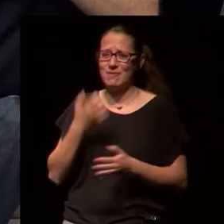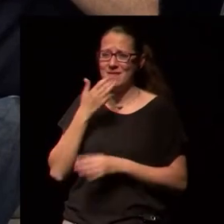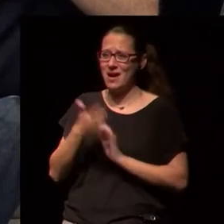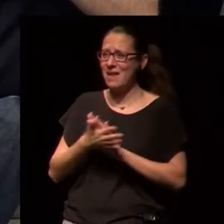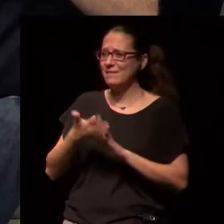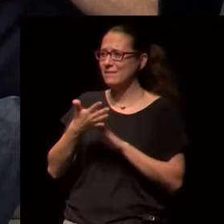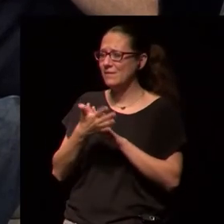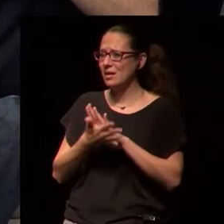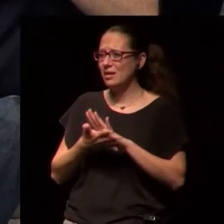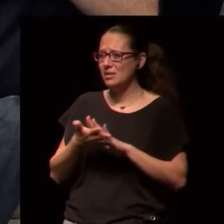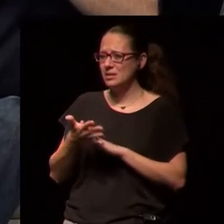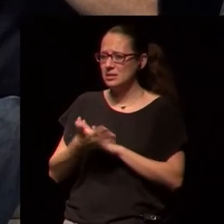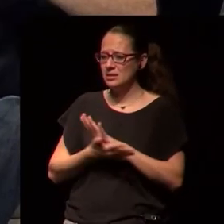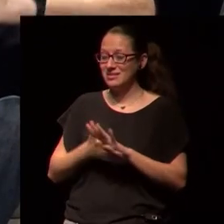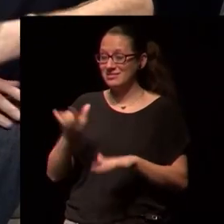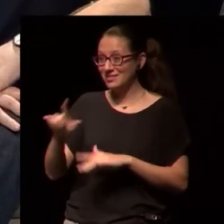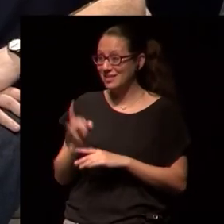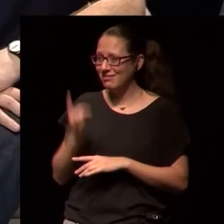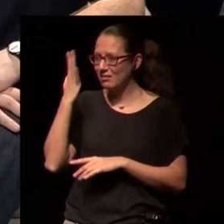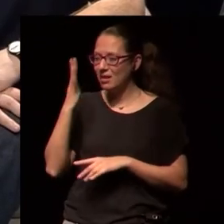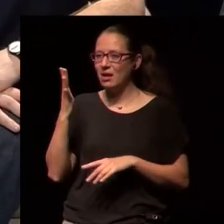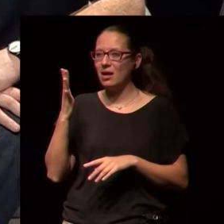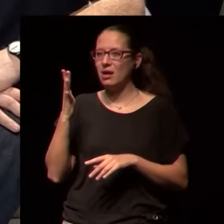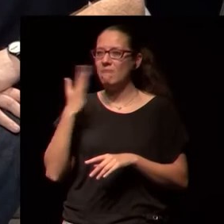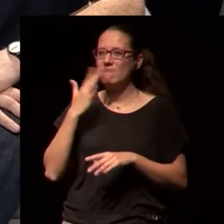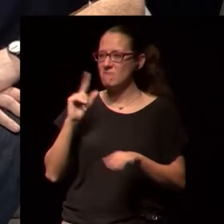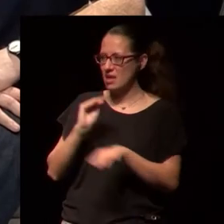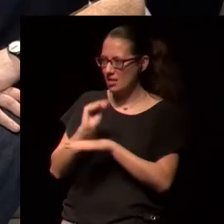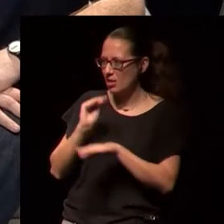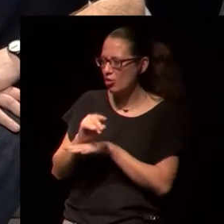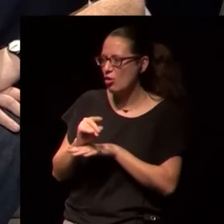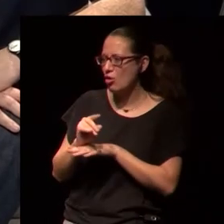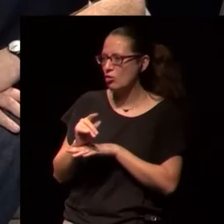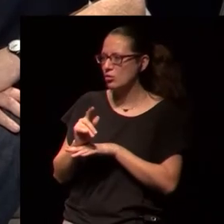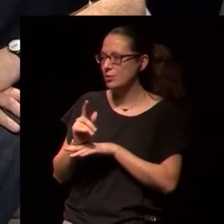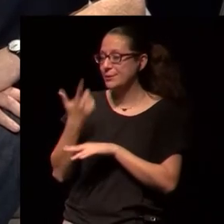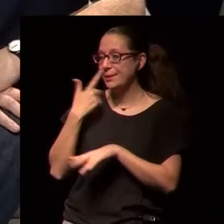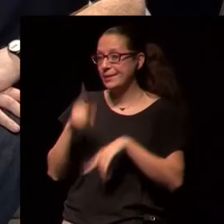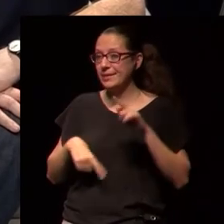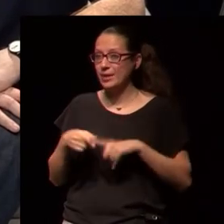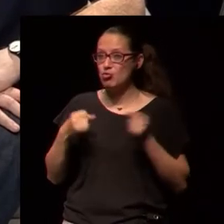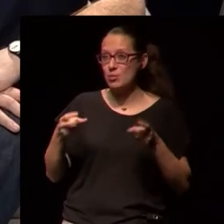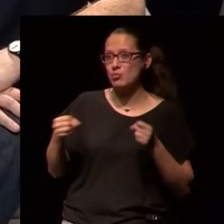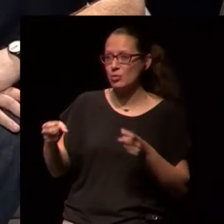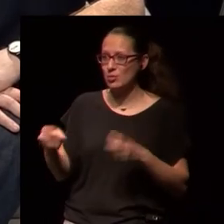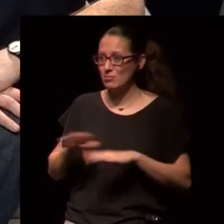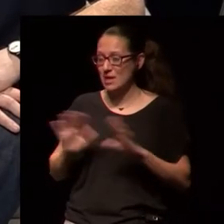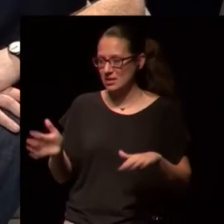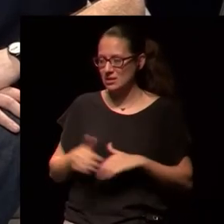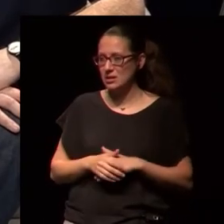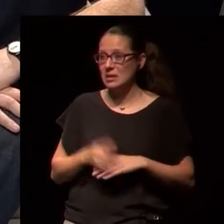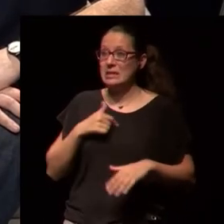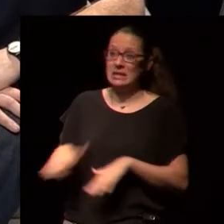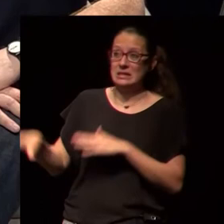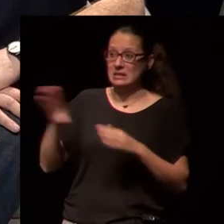de esa idea de la financiación y el jugar con las cifras. Entiendo